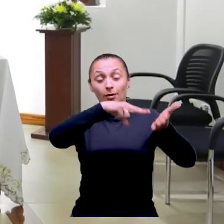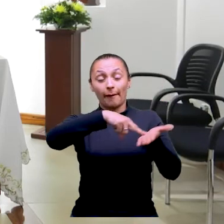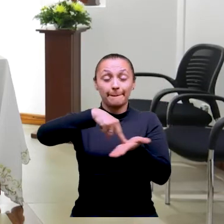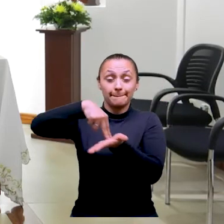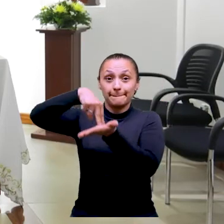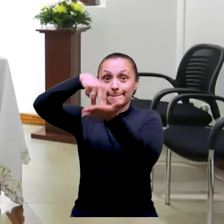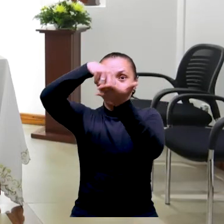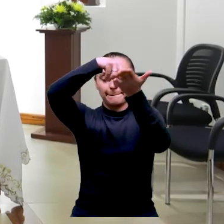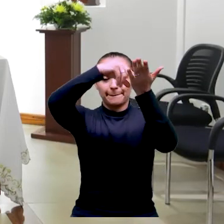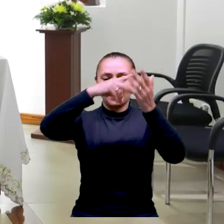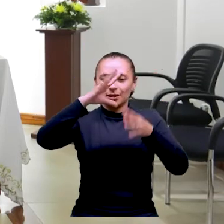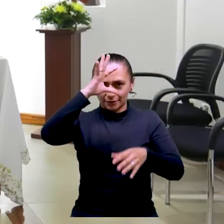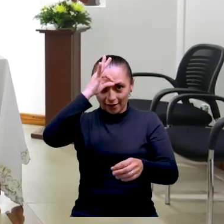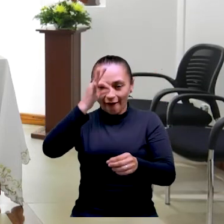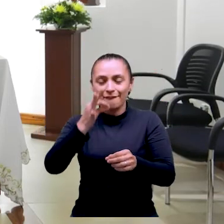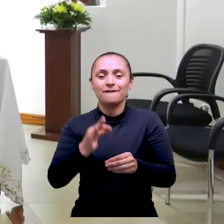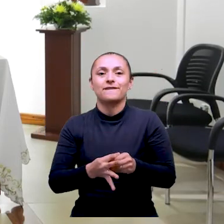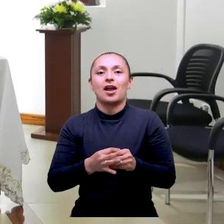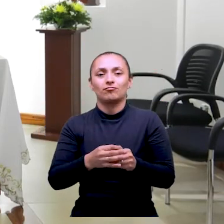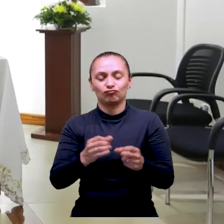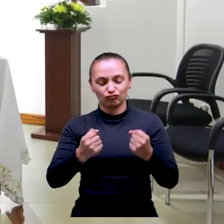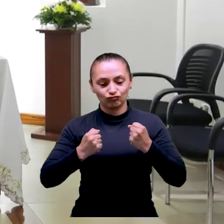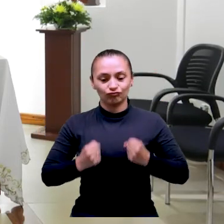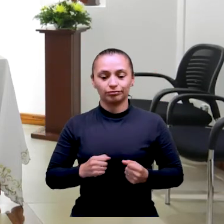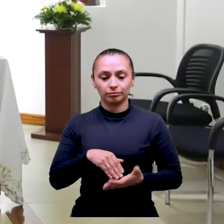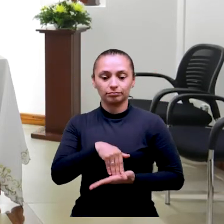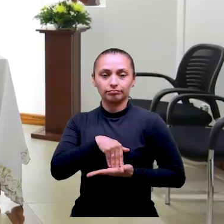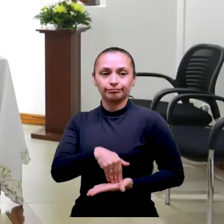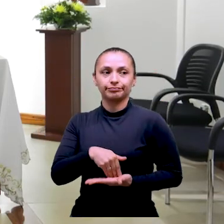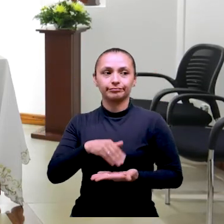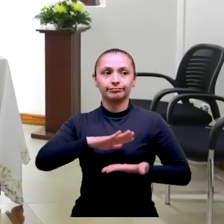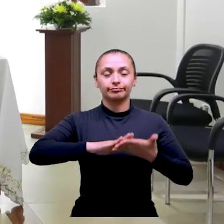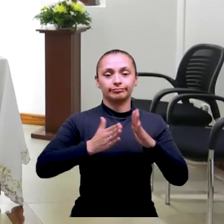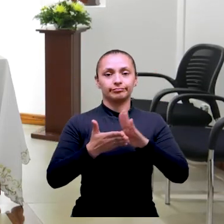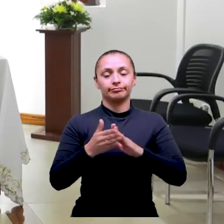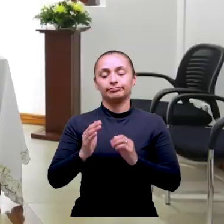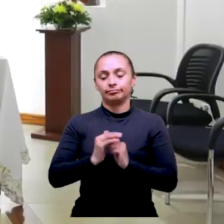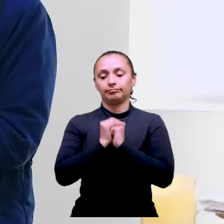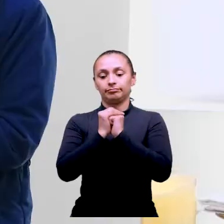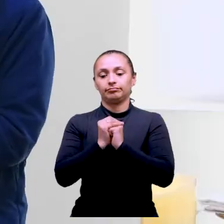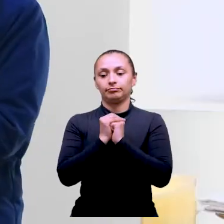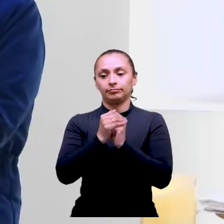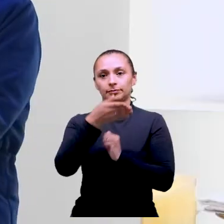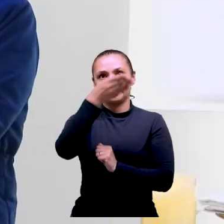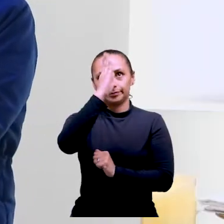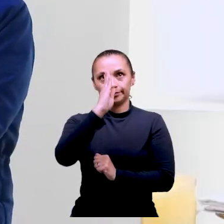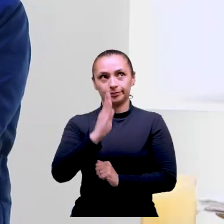nosotros la fe en la presencia de cristo en la comunidad probemos al señor